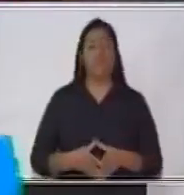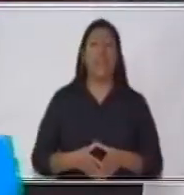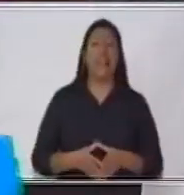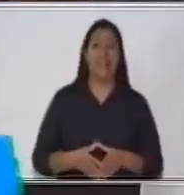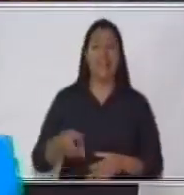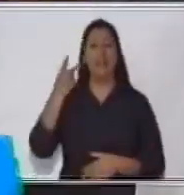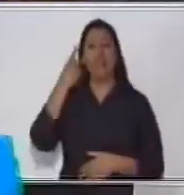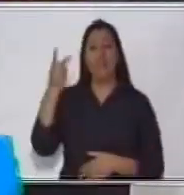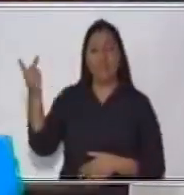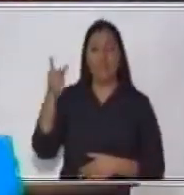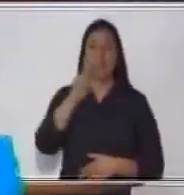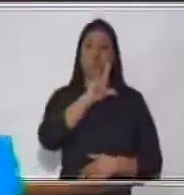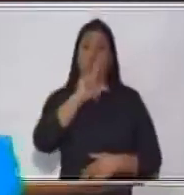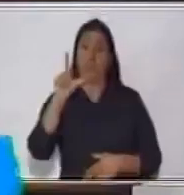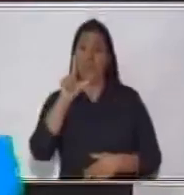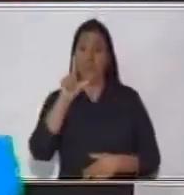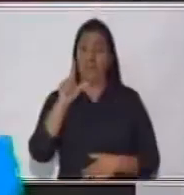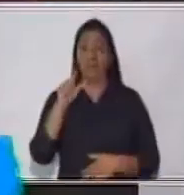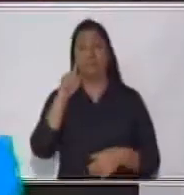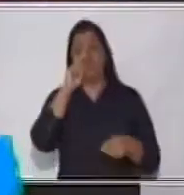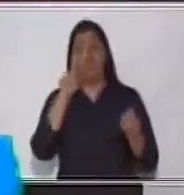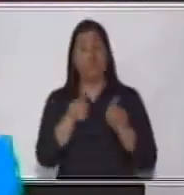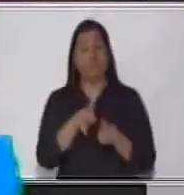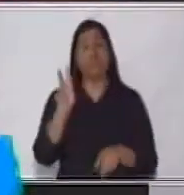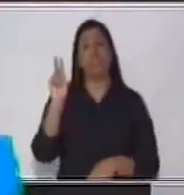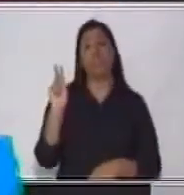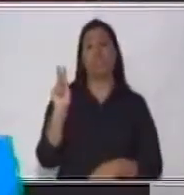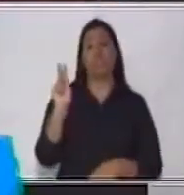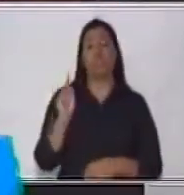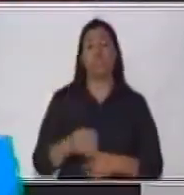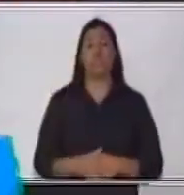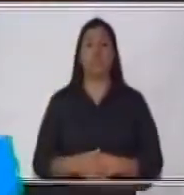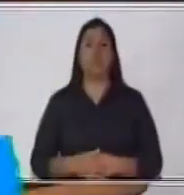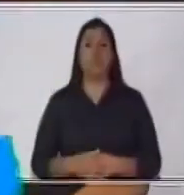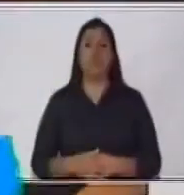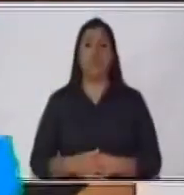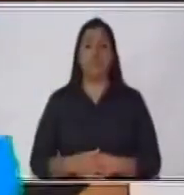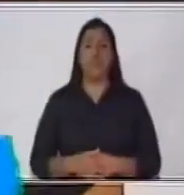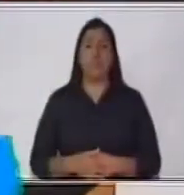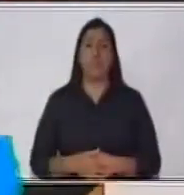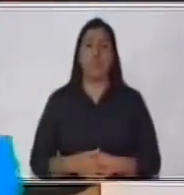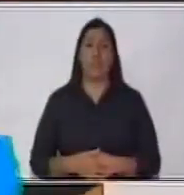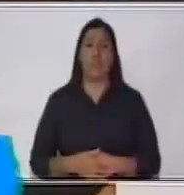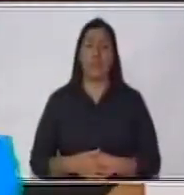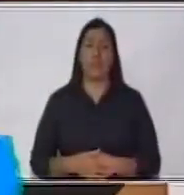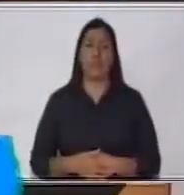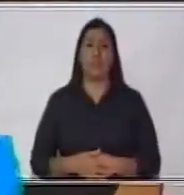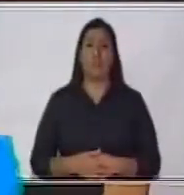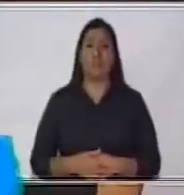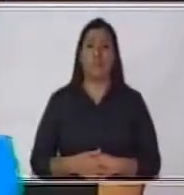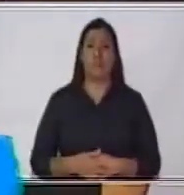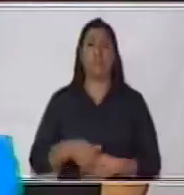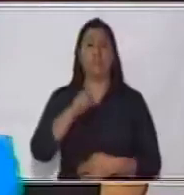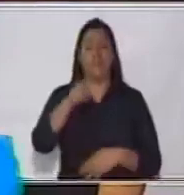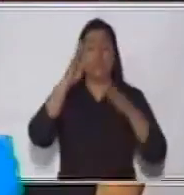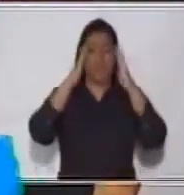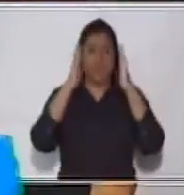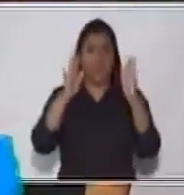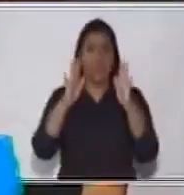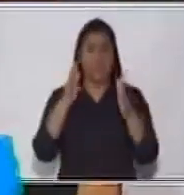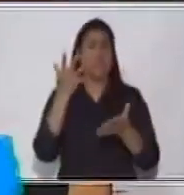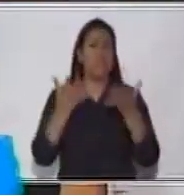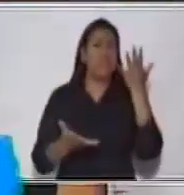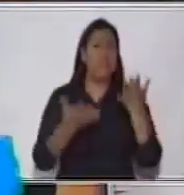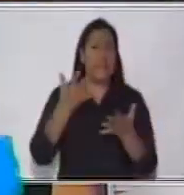Vimos la L y la Y, que si pones atención, estos sonidos puede que se